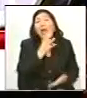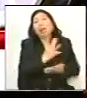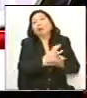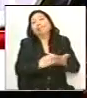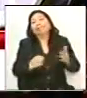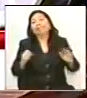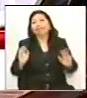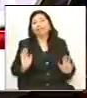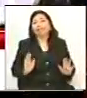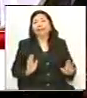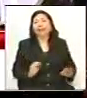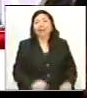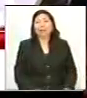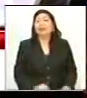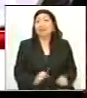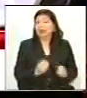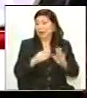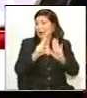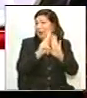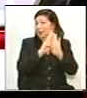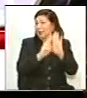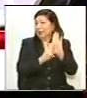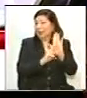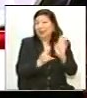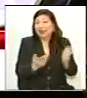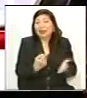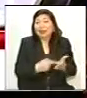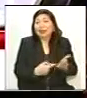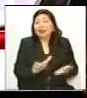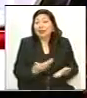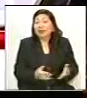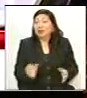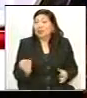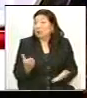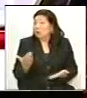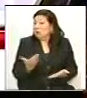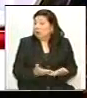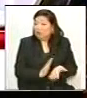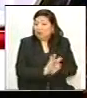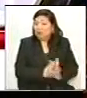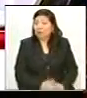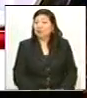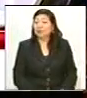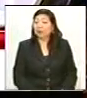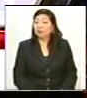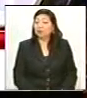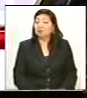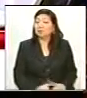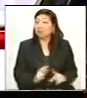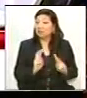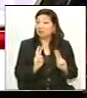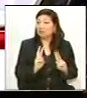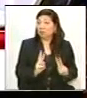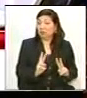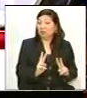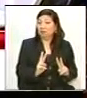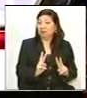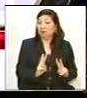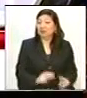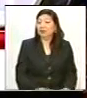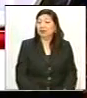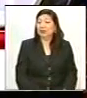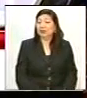¿No? O sea, así son las reglas, pues. Entonces, ¿qué pasa? Nunca llegan. Si uno mira, como hay una filmina